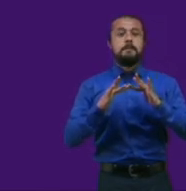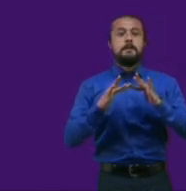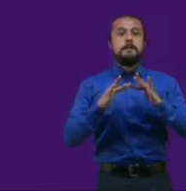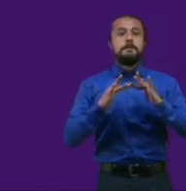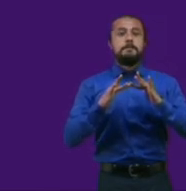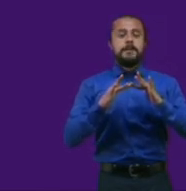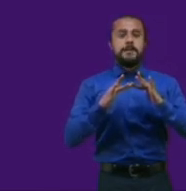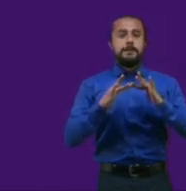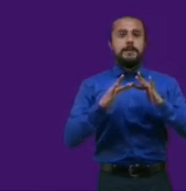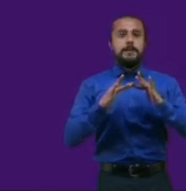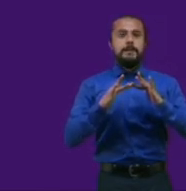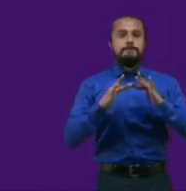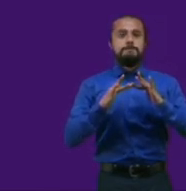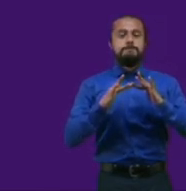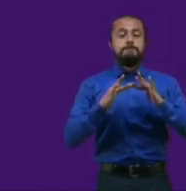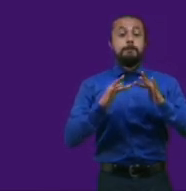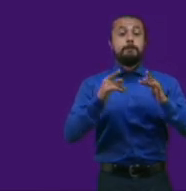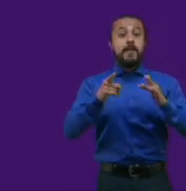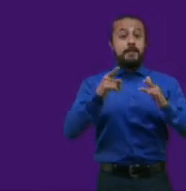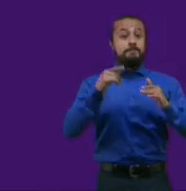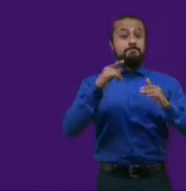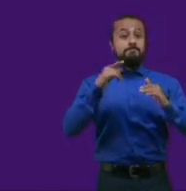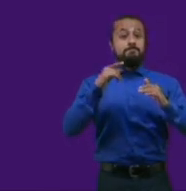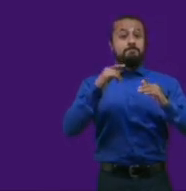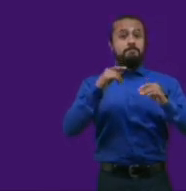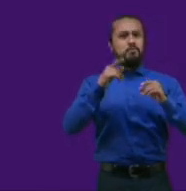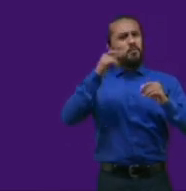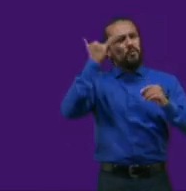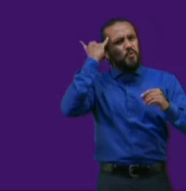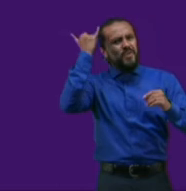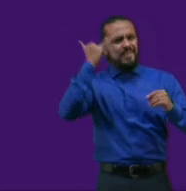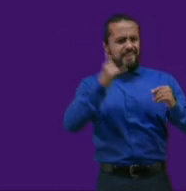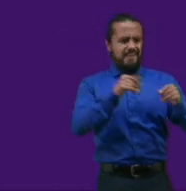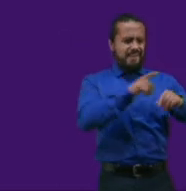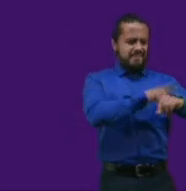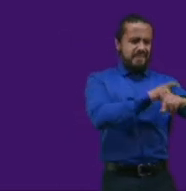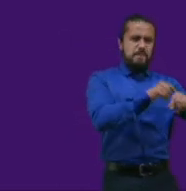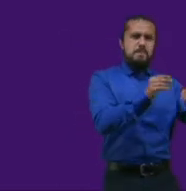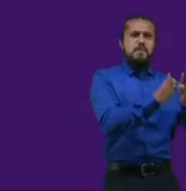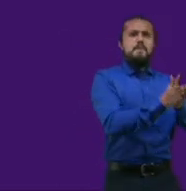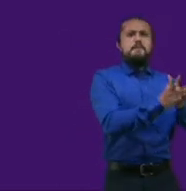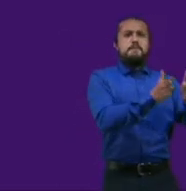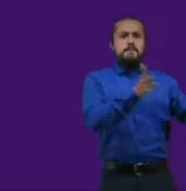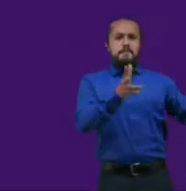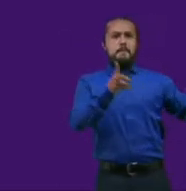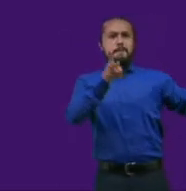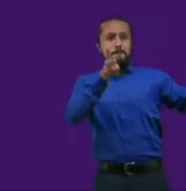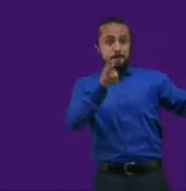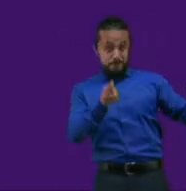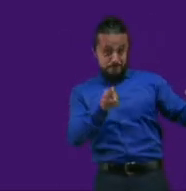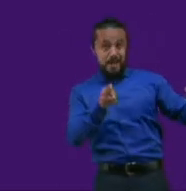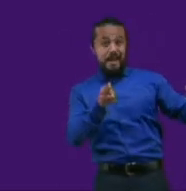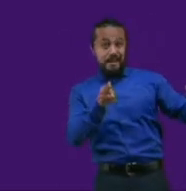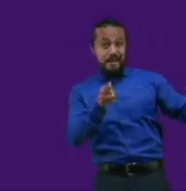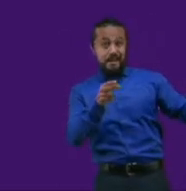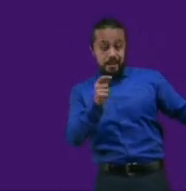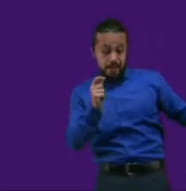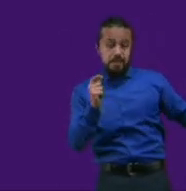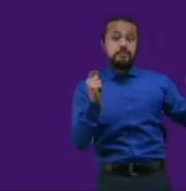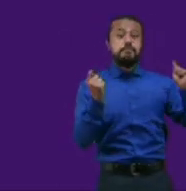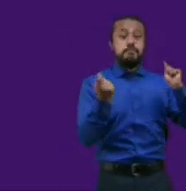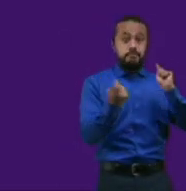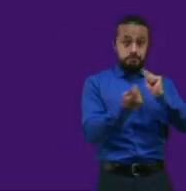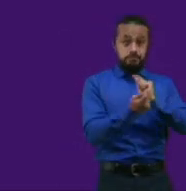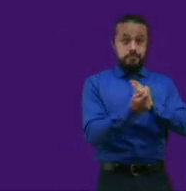a ir a tocar las puertas cuando tenemos lo que sería una etapa semilla, lo que sería un early stage? ustedes que conocen